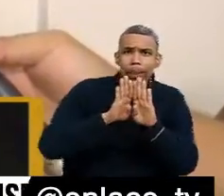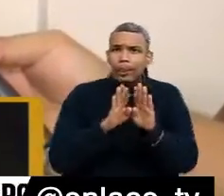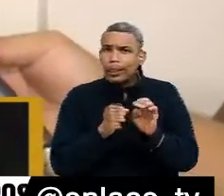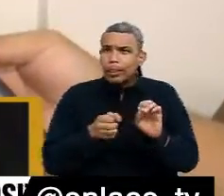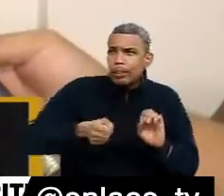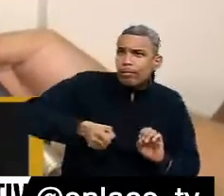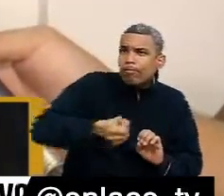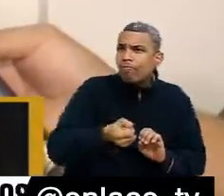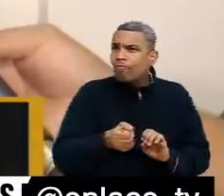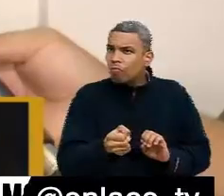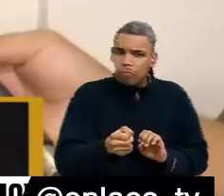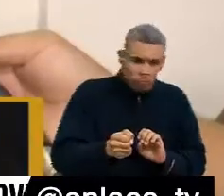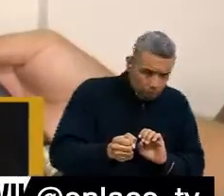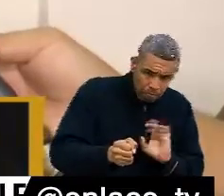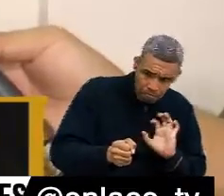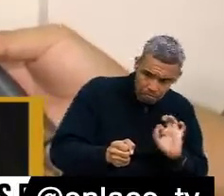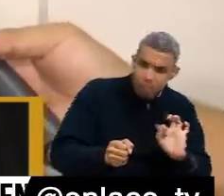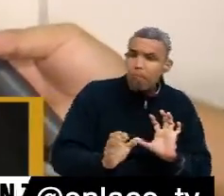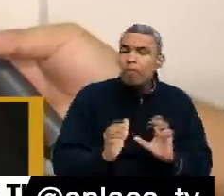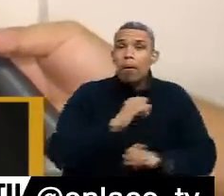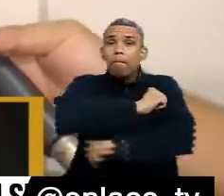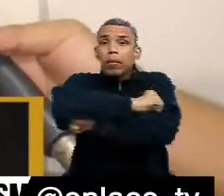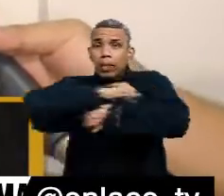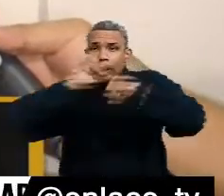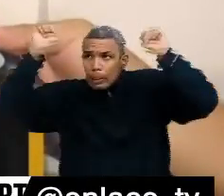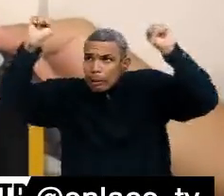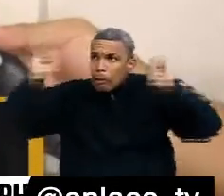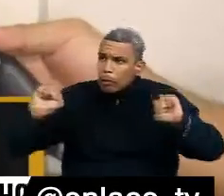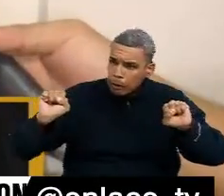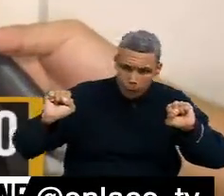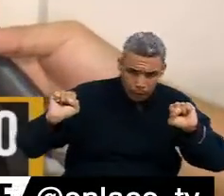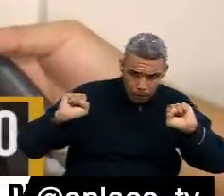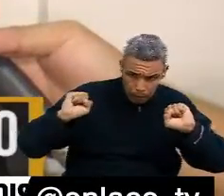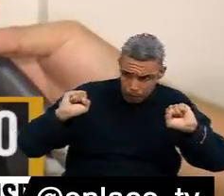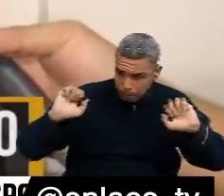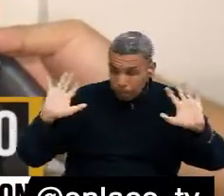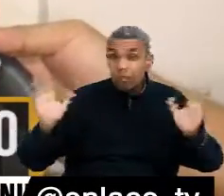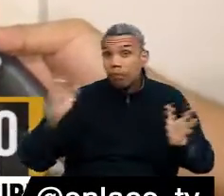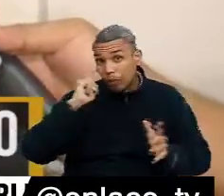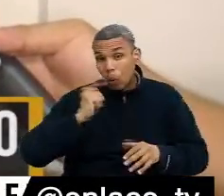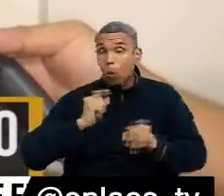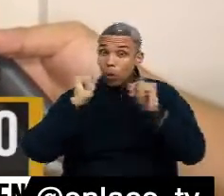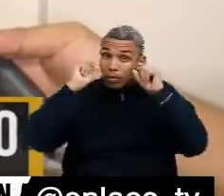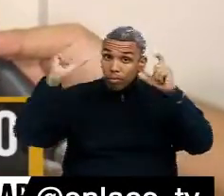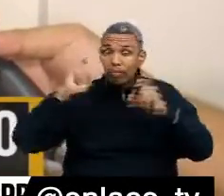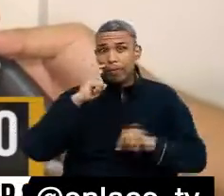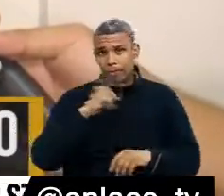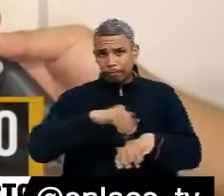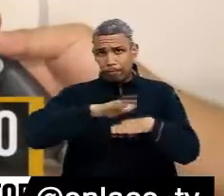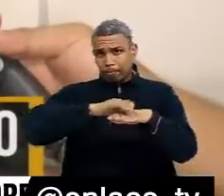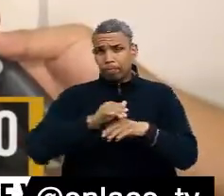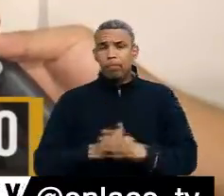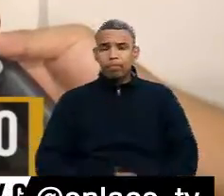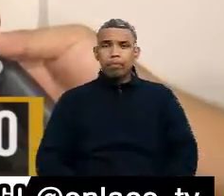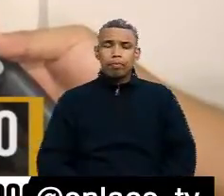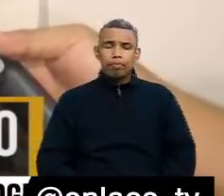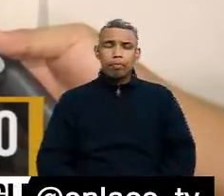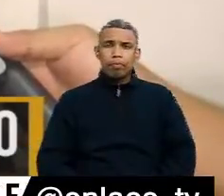cuando se presenten los casos denuncien para poder iniciar una actividad investigativa y poder darles captura a estos